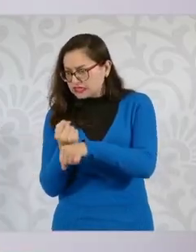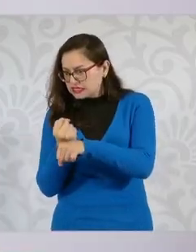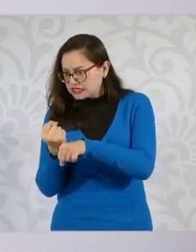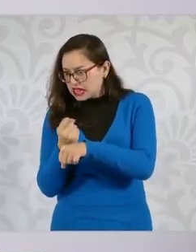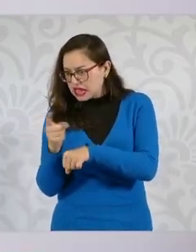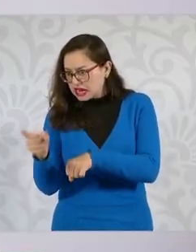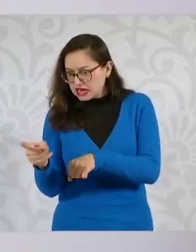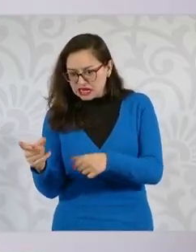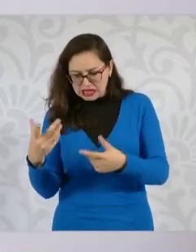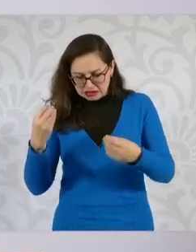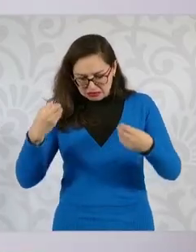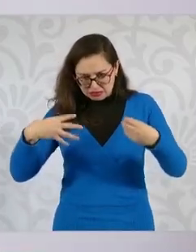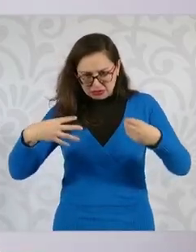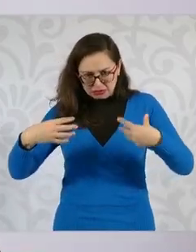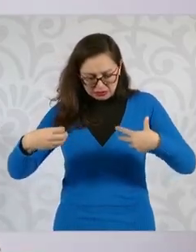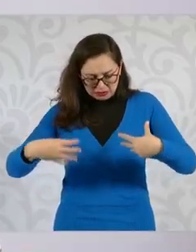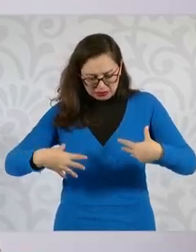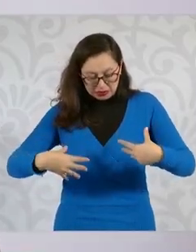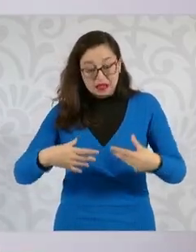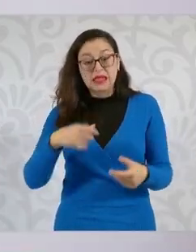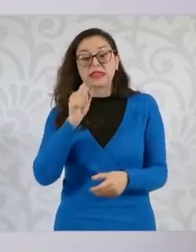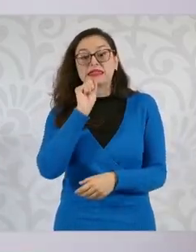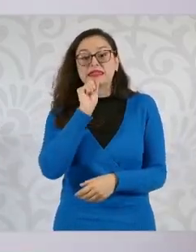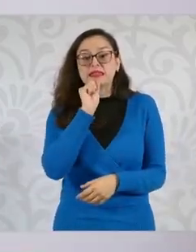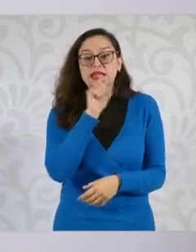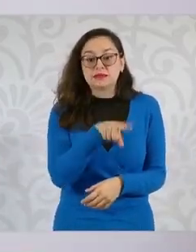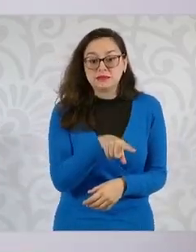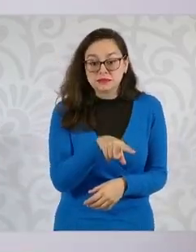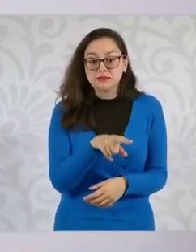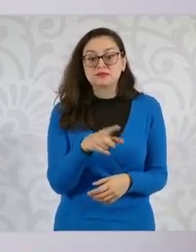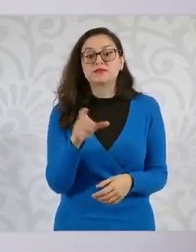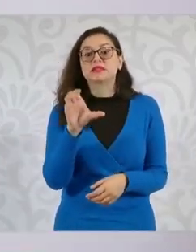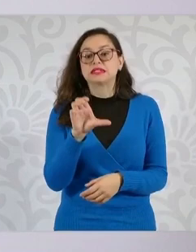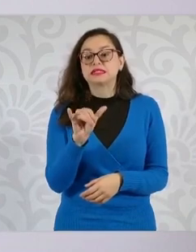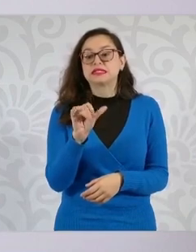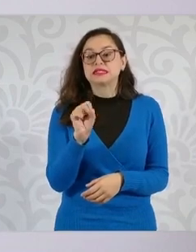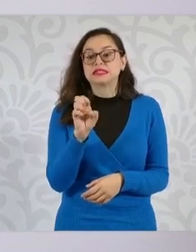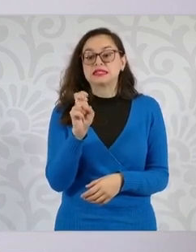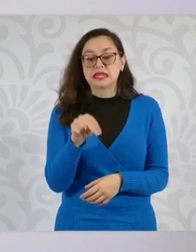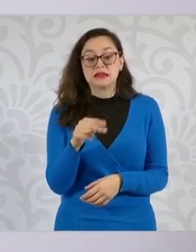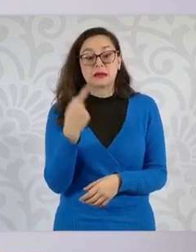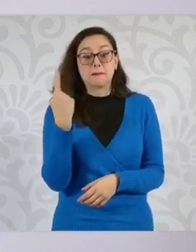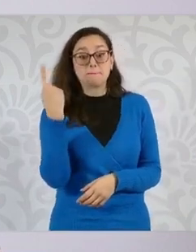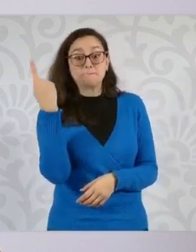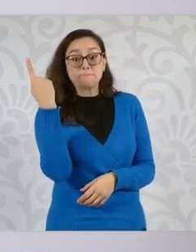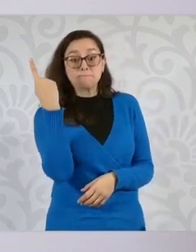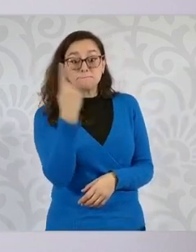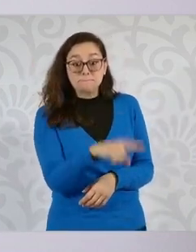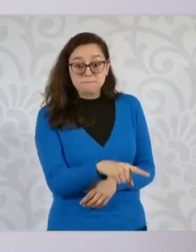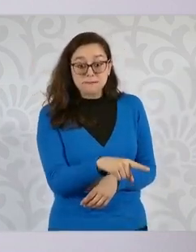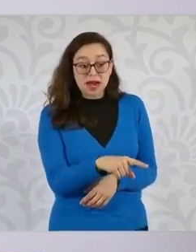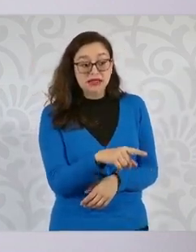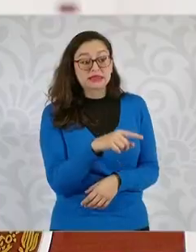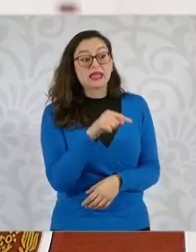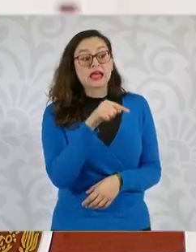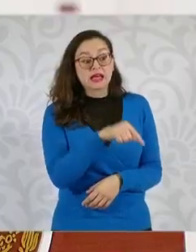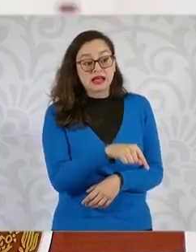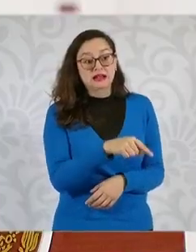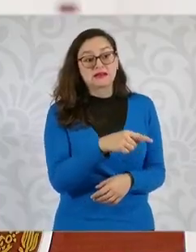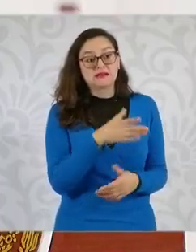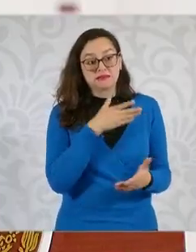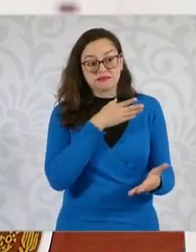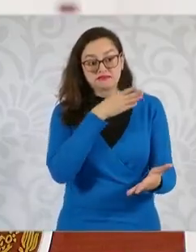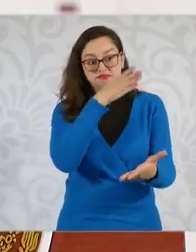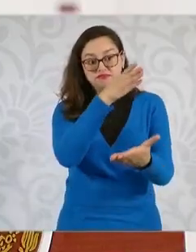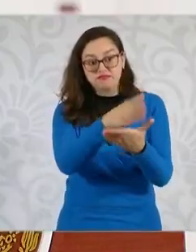además se encuentra debidamente probado que el CISEN mandó al acusado, a García Luna, al lugar de